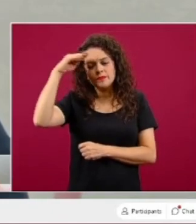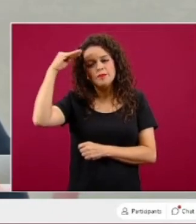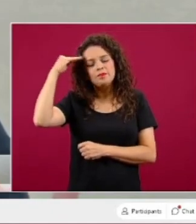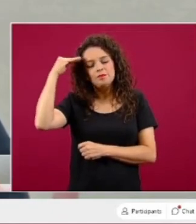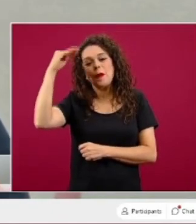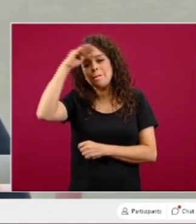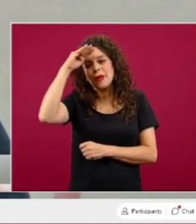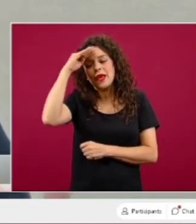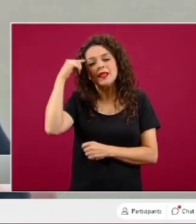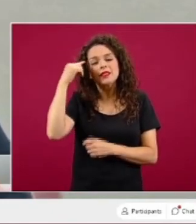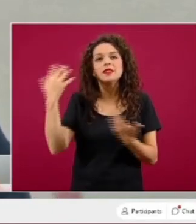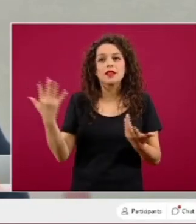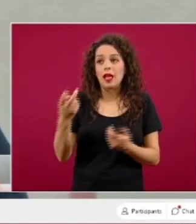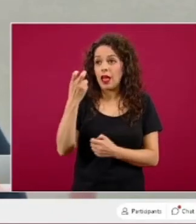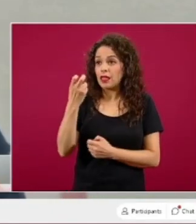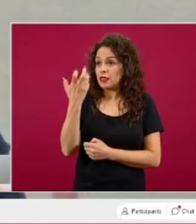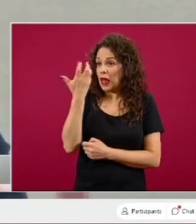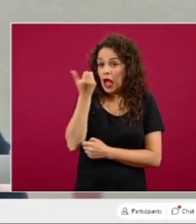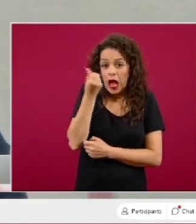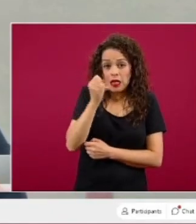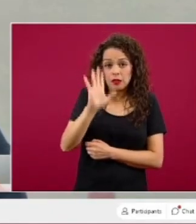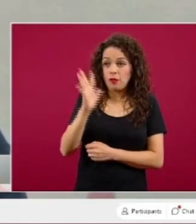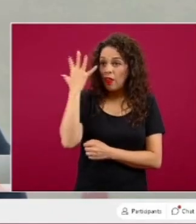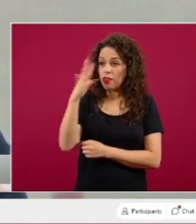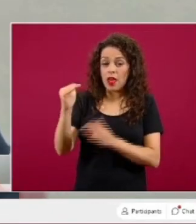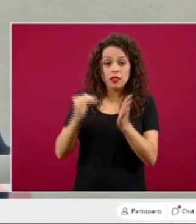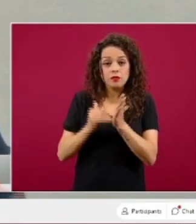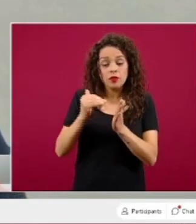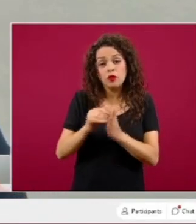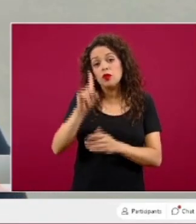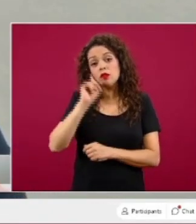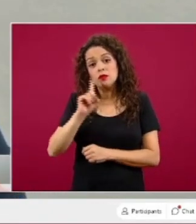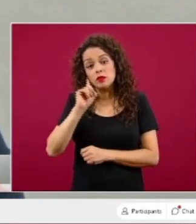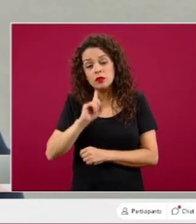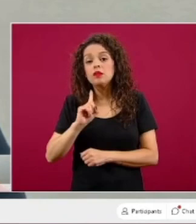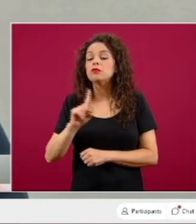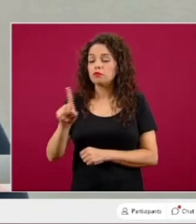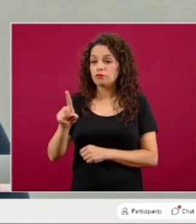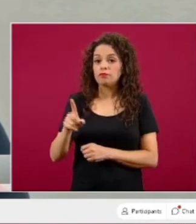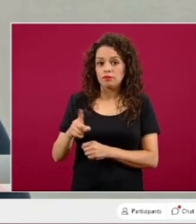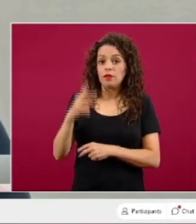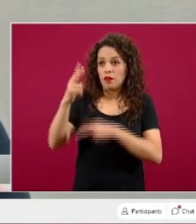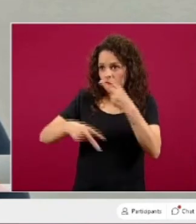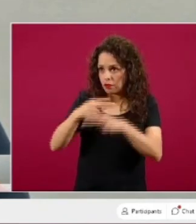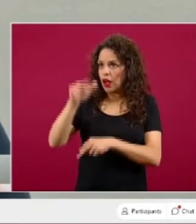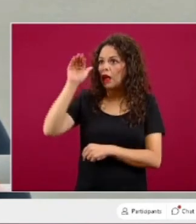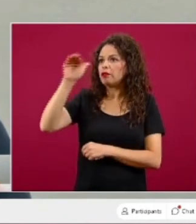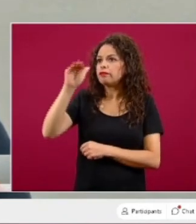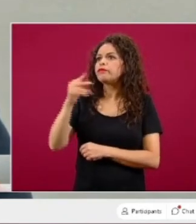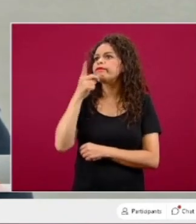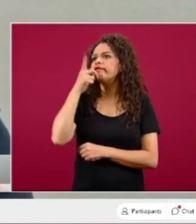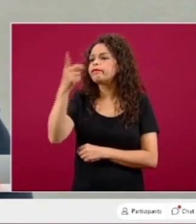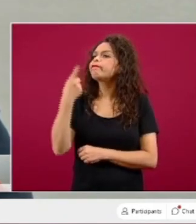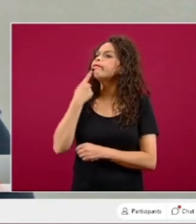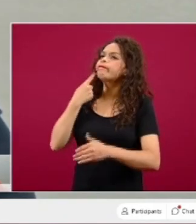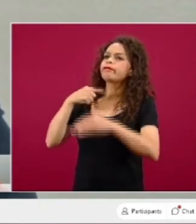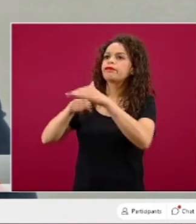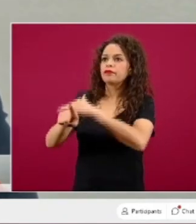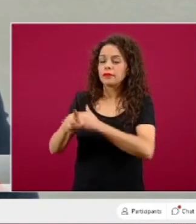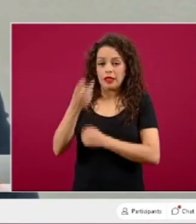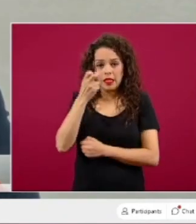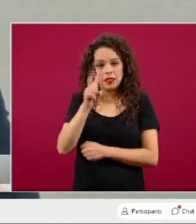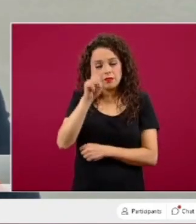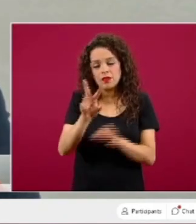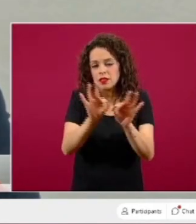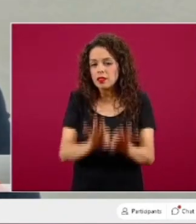10 millones de mujeres que saben o que vivieron algún tipo de violencia, es bueno que hablen y es bueno